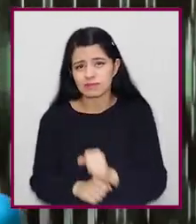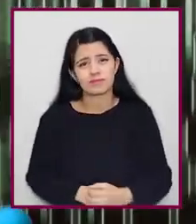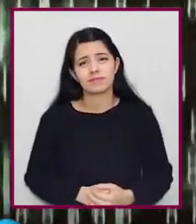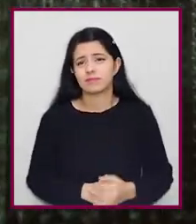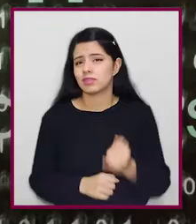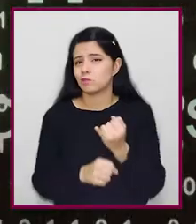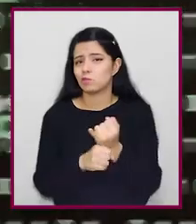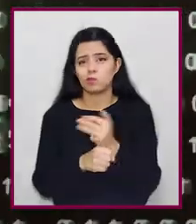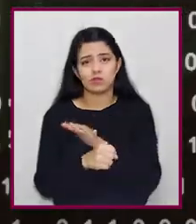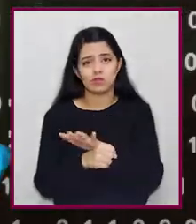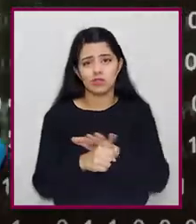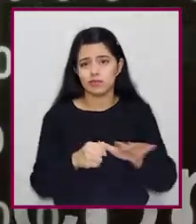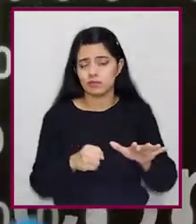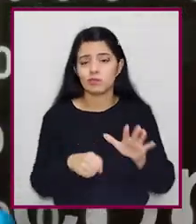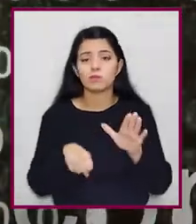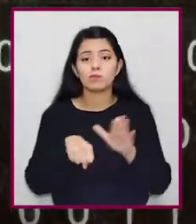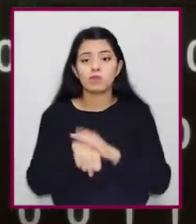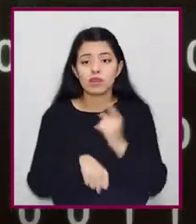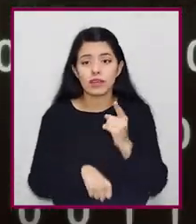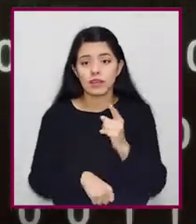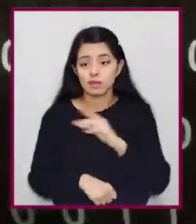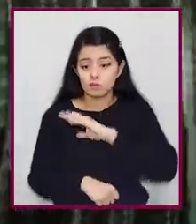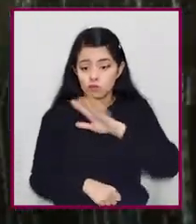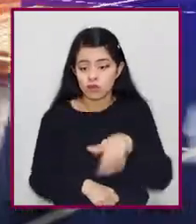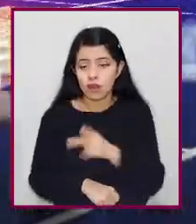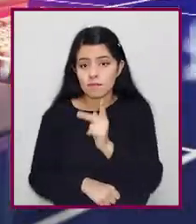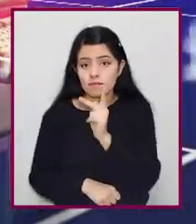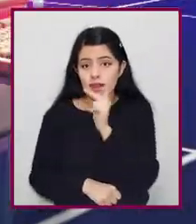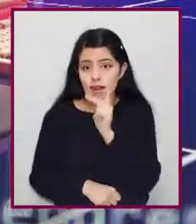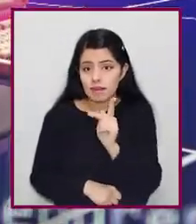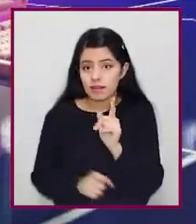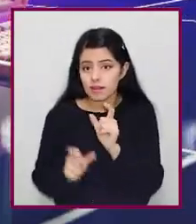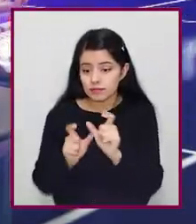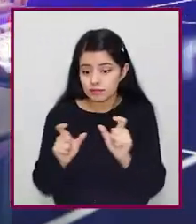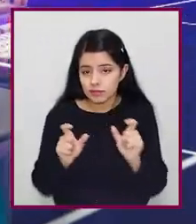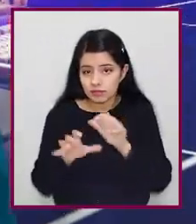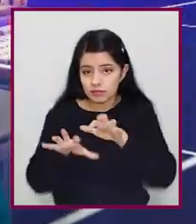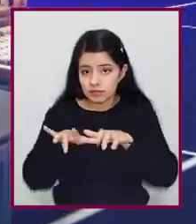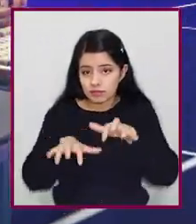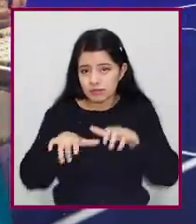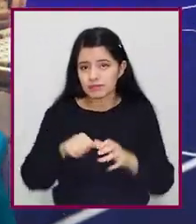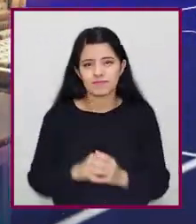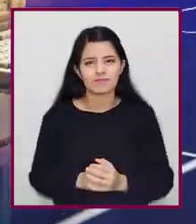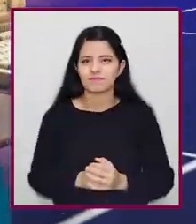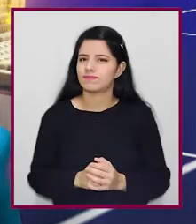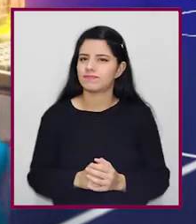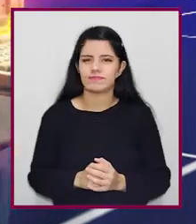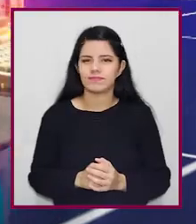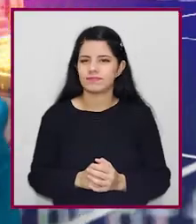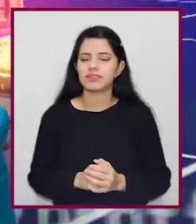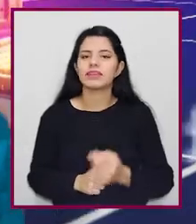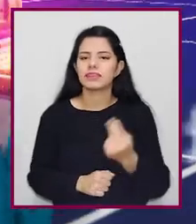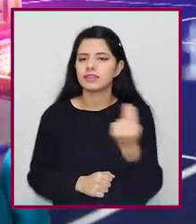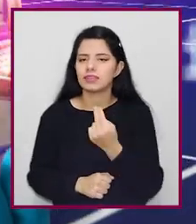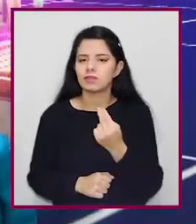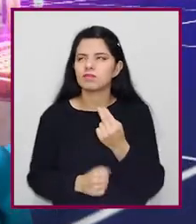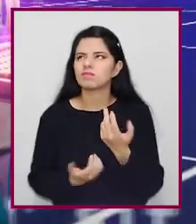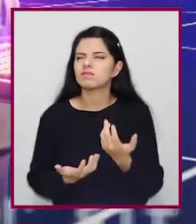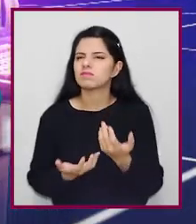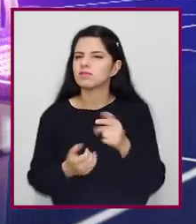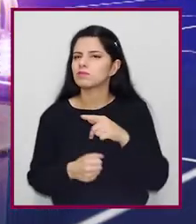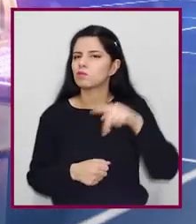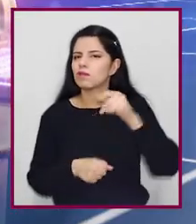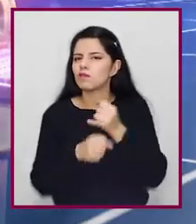no podía hacerse por sus palabras clave, sino que había que interpretar y buscar con base en las